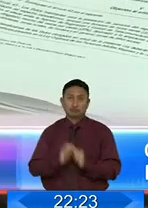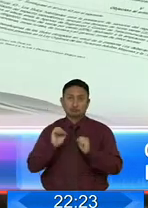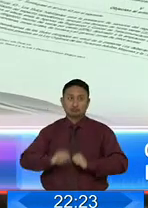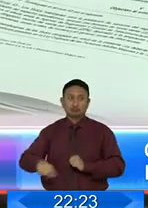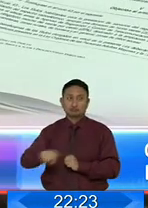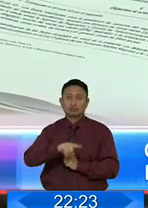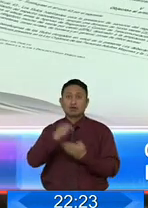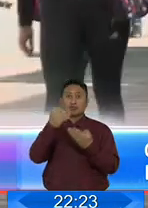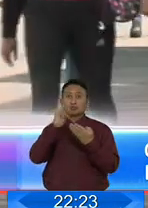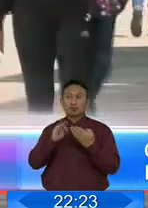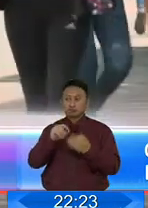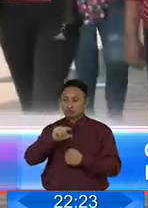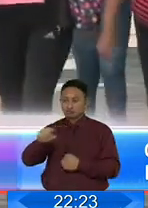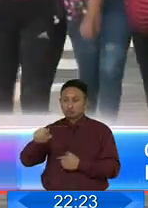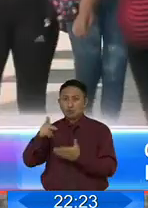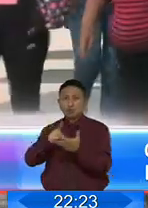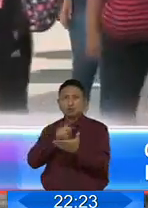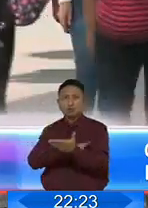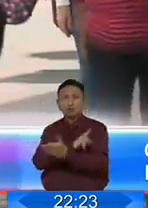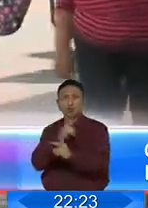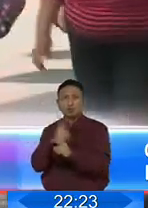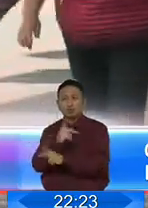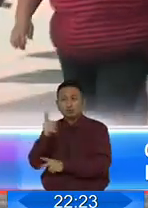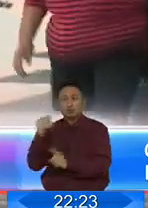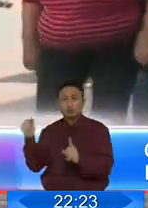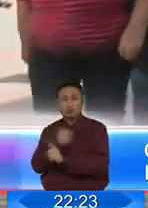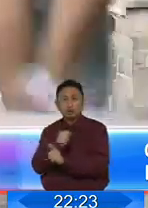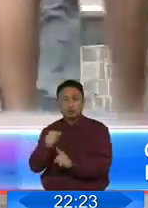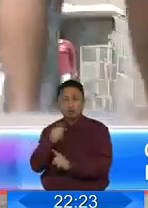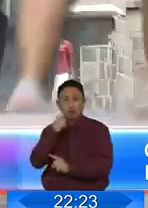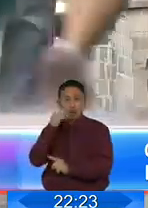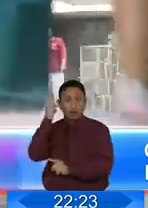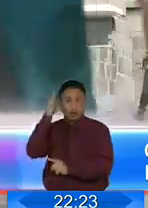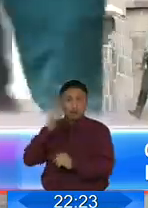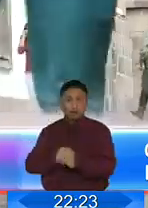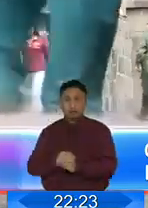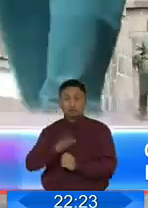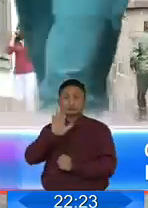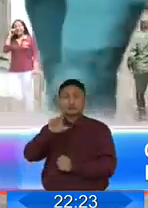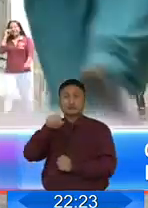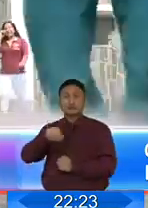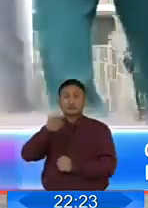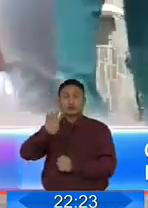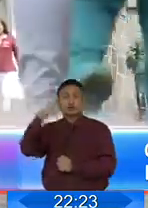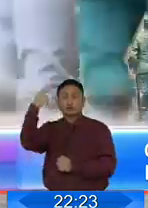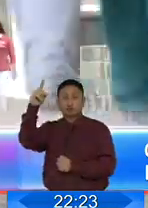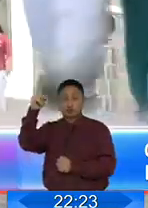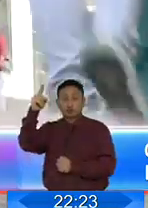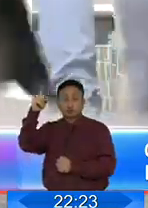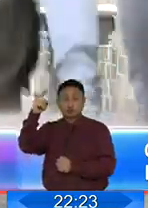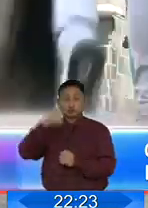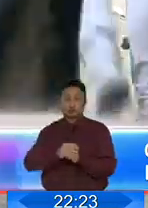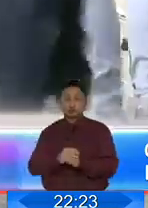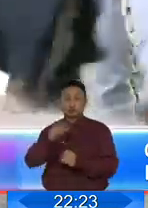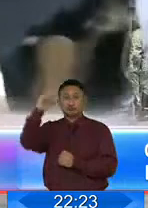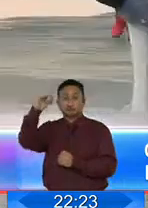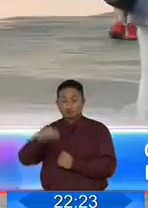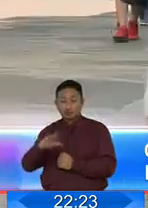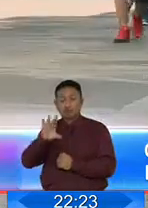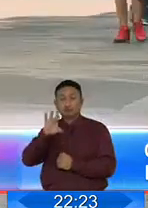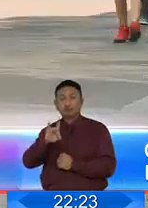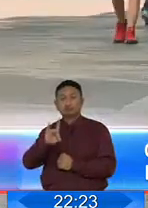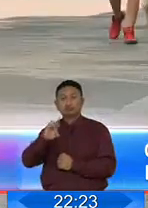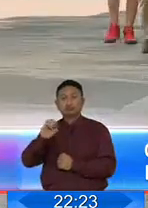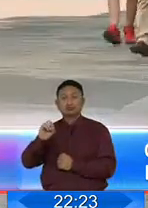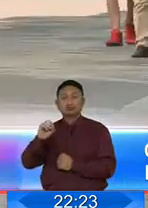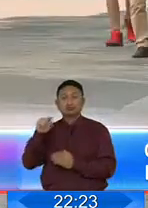enorme en el presupuesto para proyectos de prevención de la violencia de género, que pasó de 5.4 millones en el último año a 800